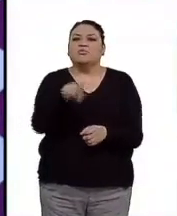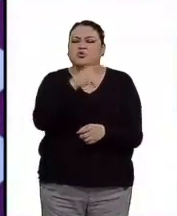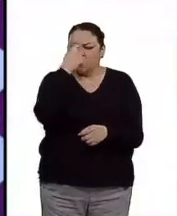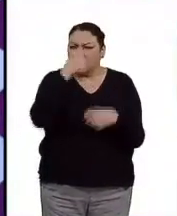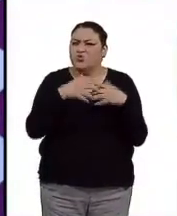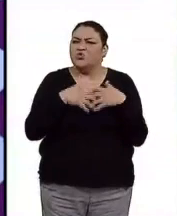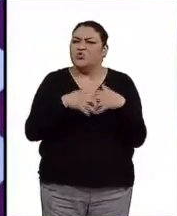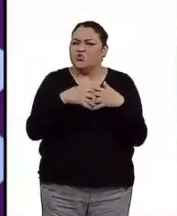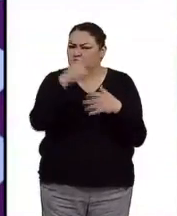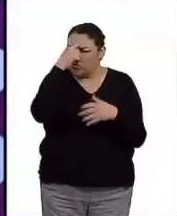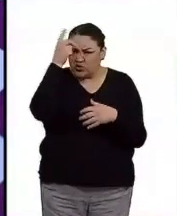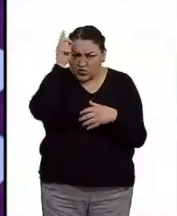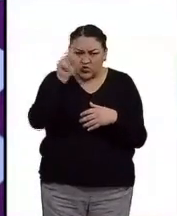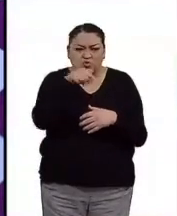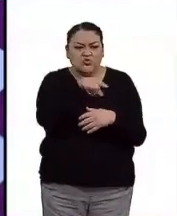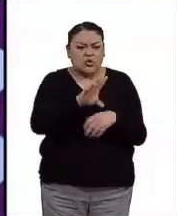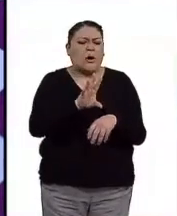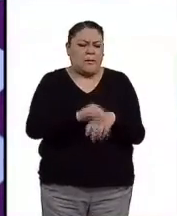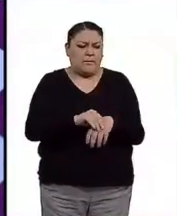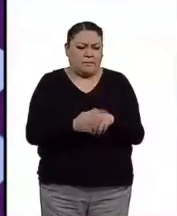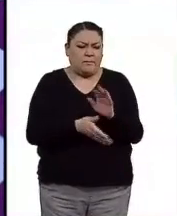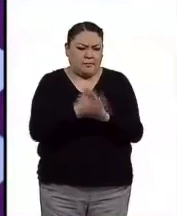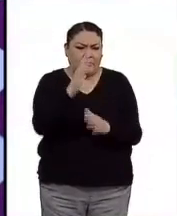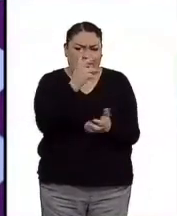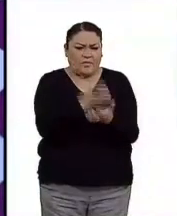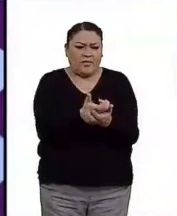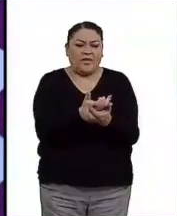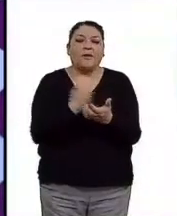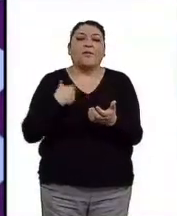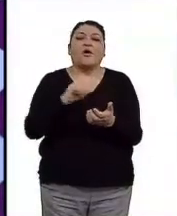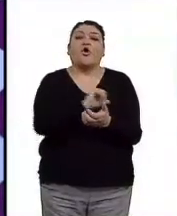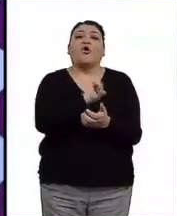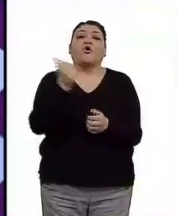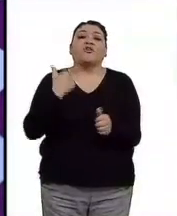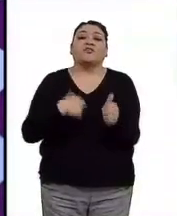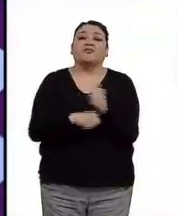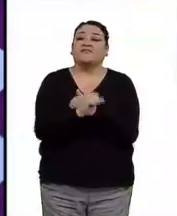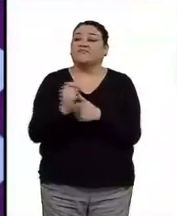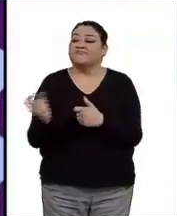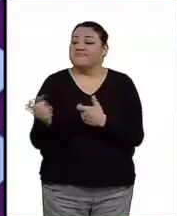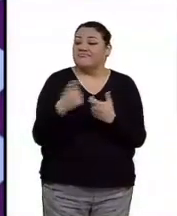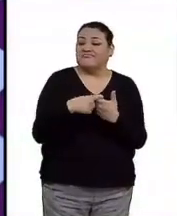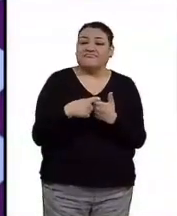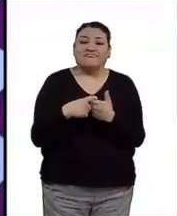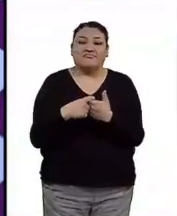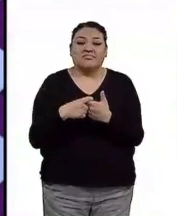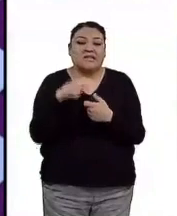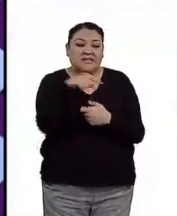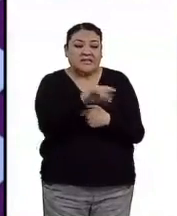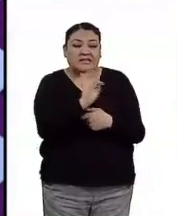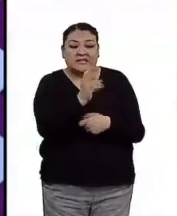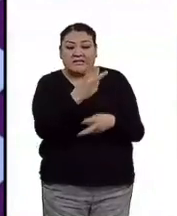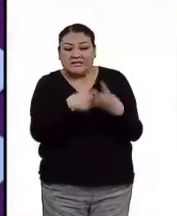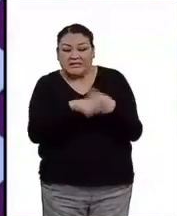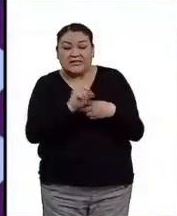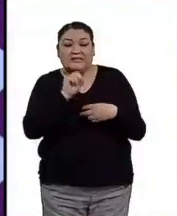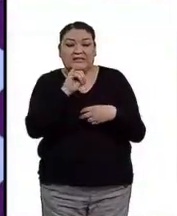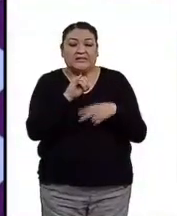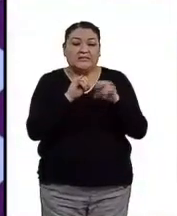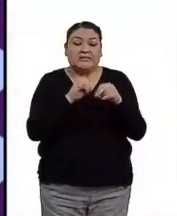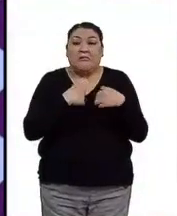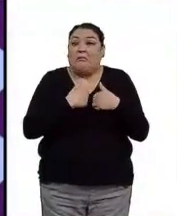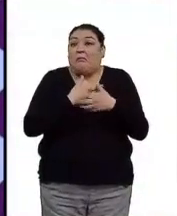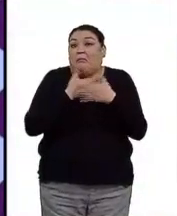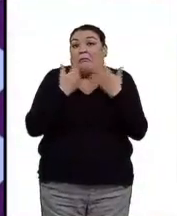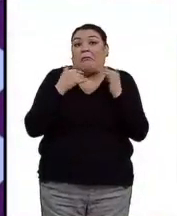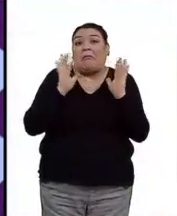es, te vas a ir de incapacidad y yo voy a tener que contratar a alguien más para que te supla. Yo no sé si vas a regresar. ¿Qué tal que termina tu incapacidad